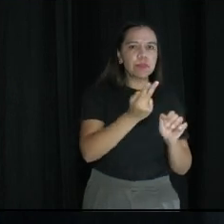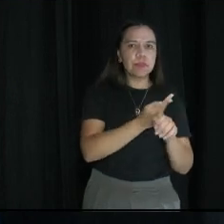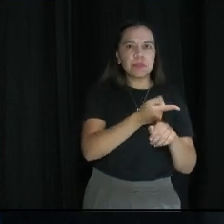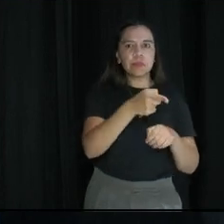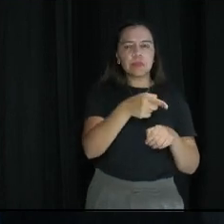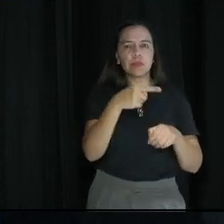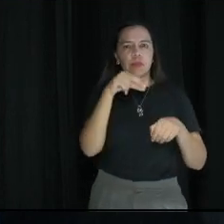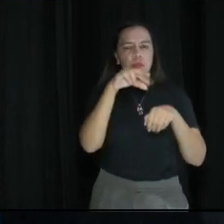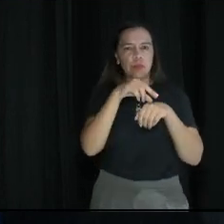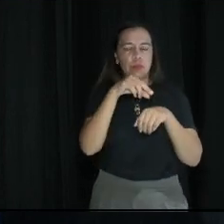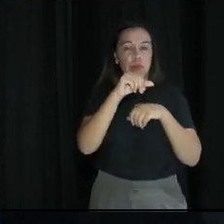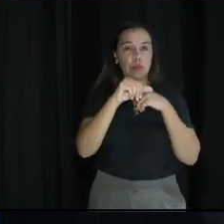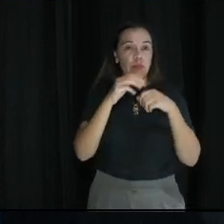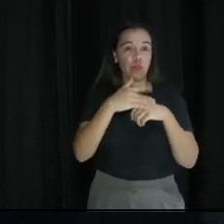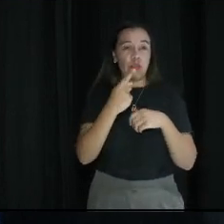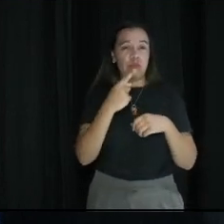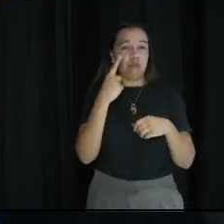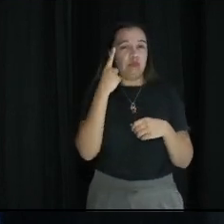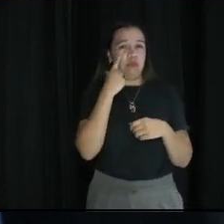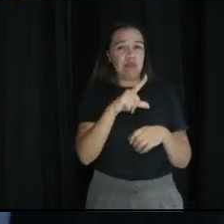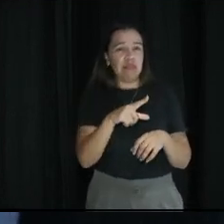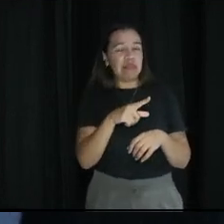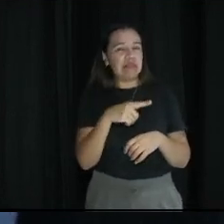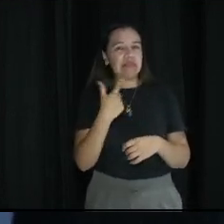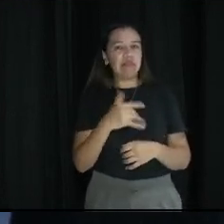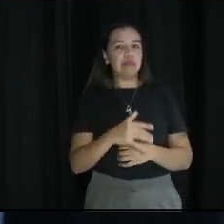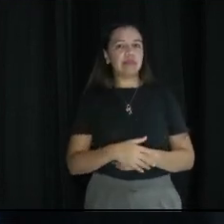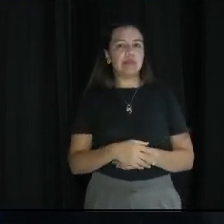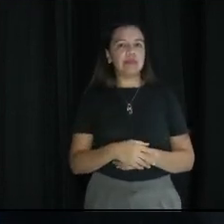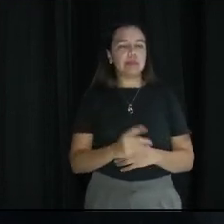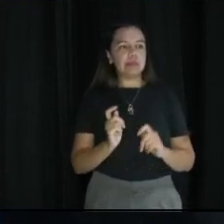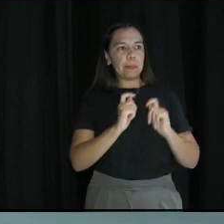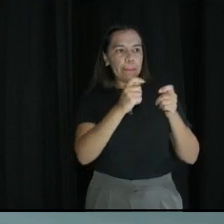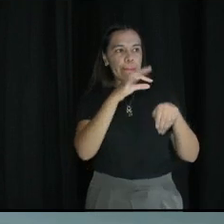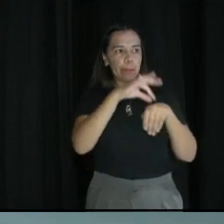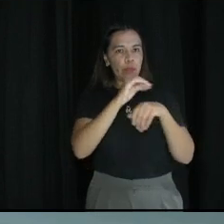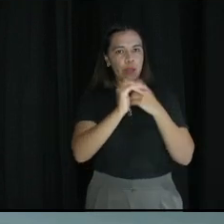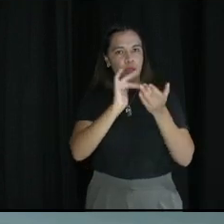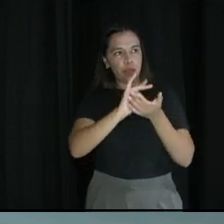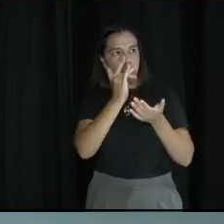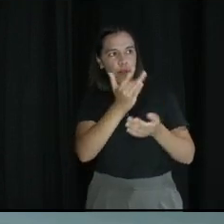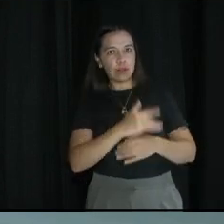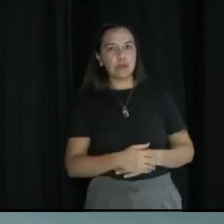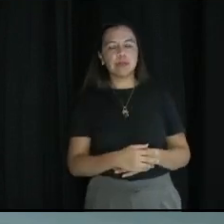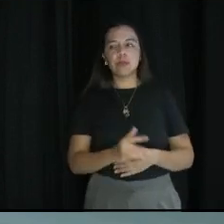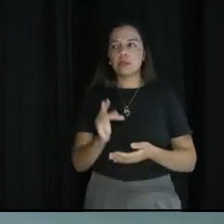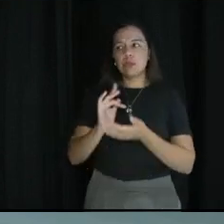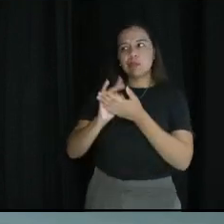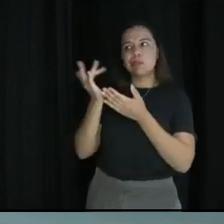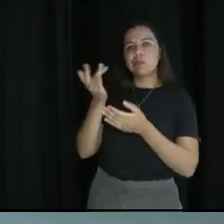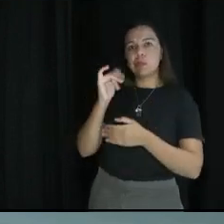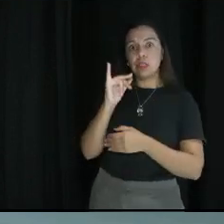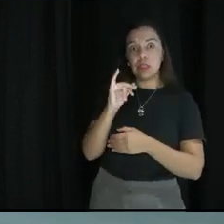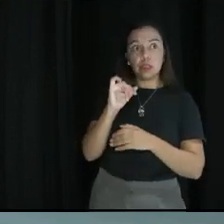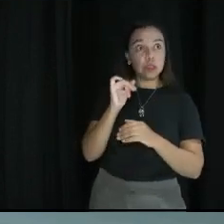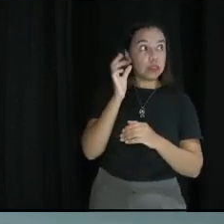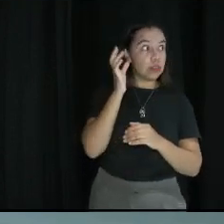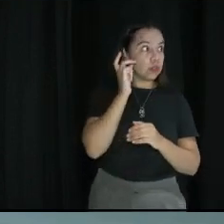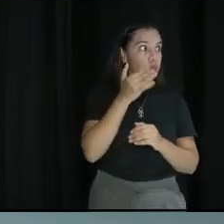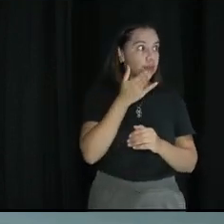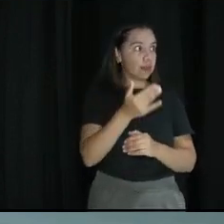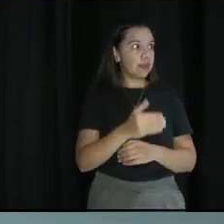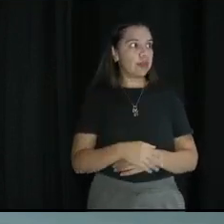el ejemplar se encontraba en condiciones meramente de crueldad animal. Adelante, médico, gracias. Gracias. ¿Sí me escuchó? Sí. Sí,